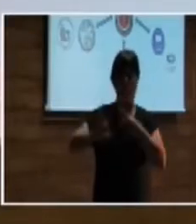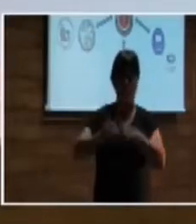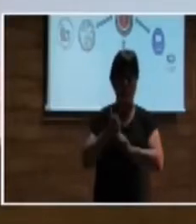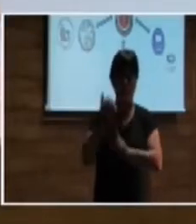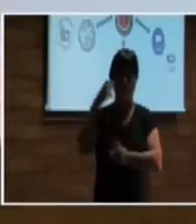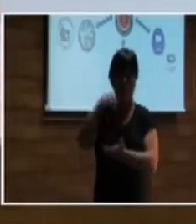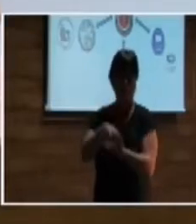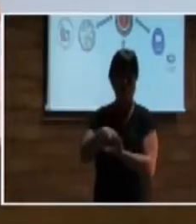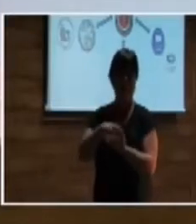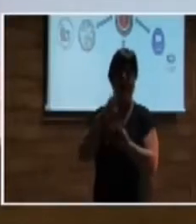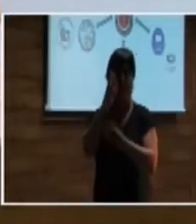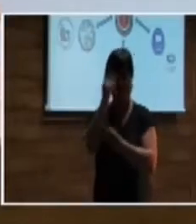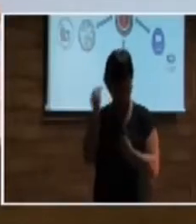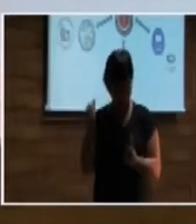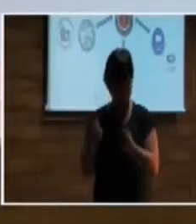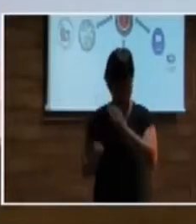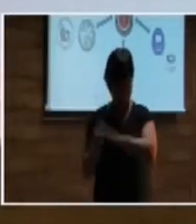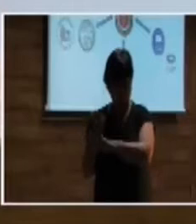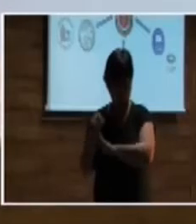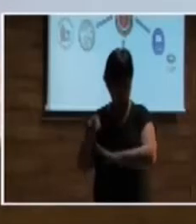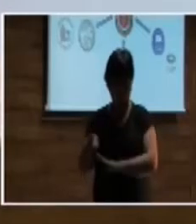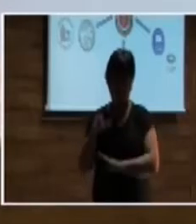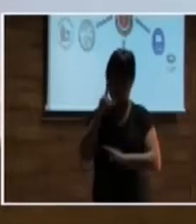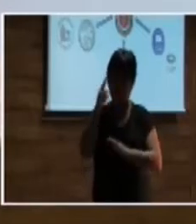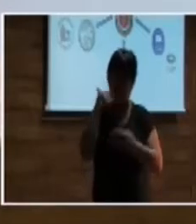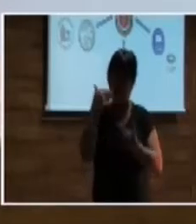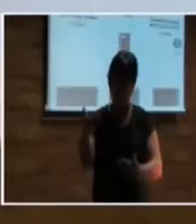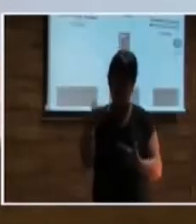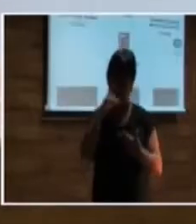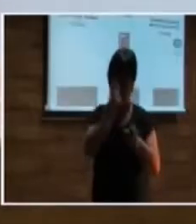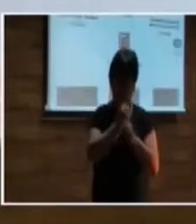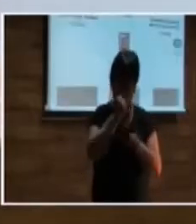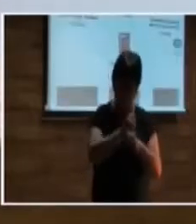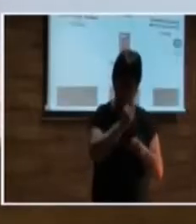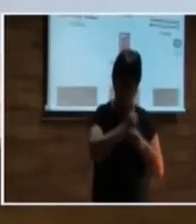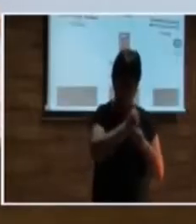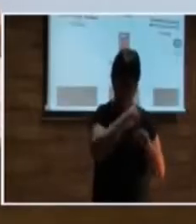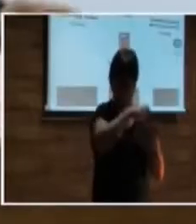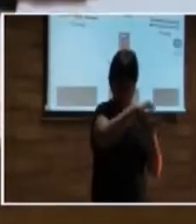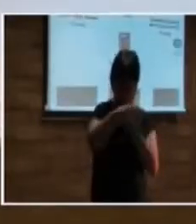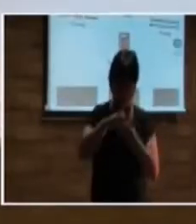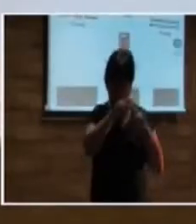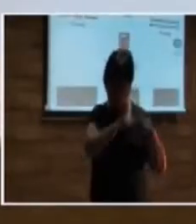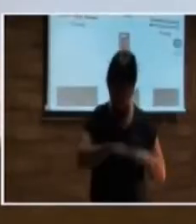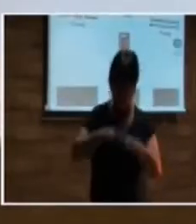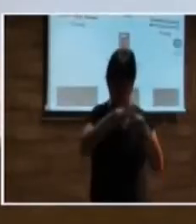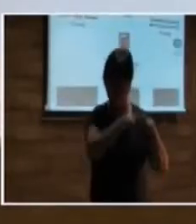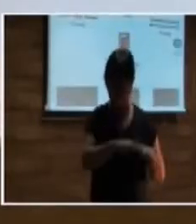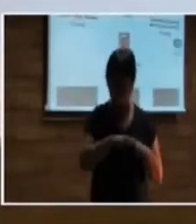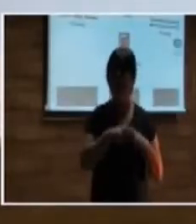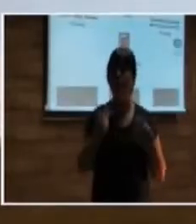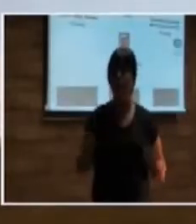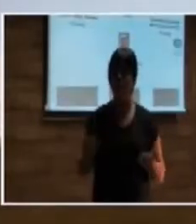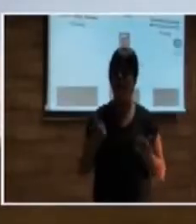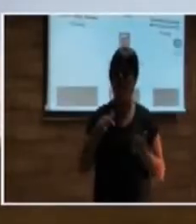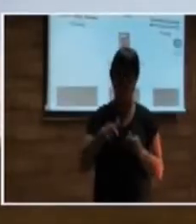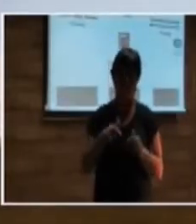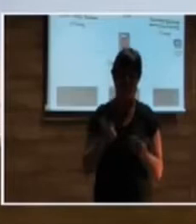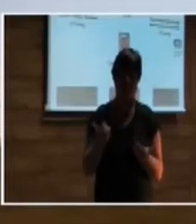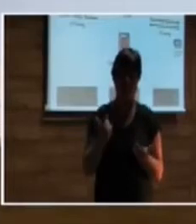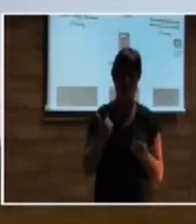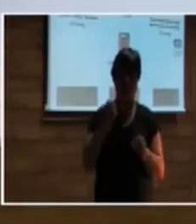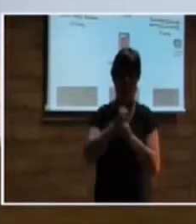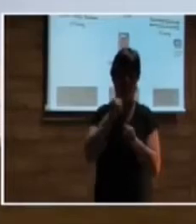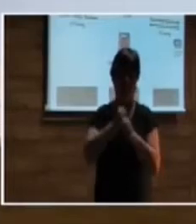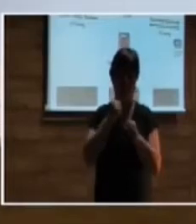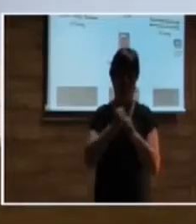logros conseguidos en los institutos que apoyamos este trabajo. En ese sentido, estamos trabajando en la